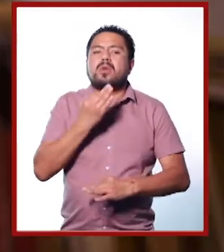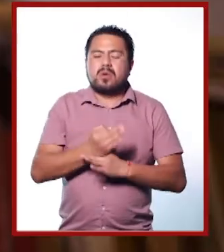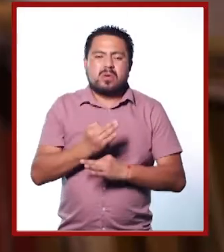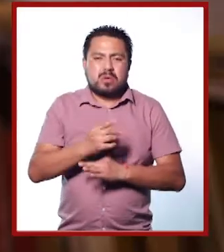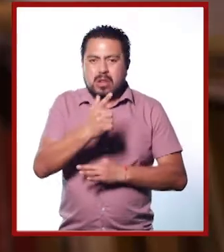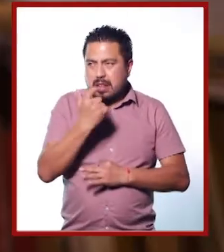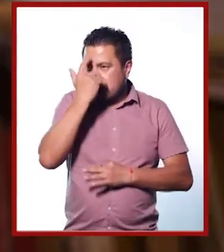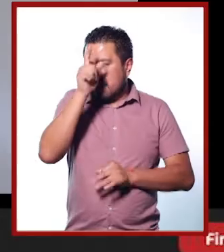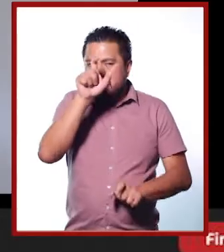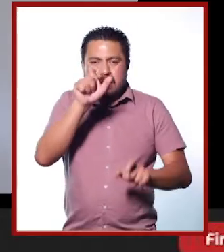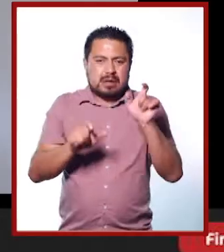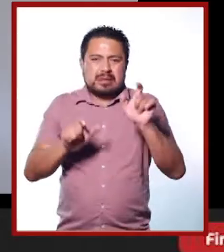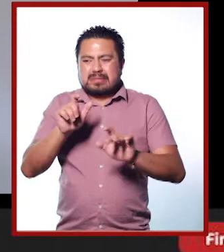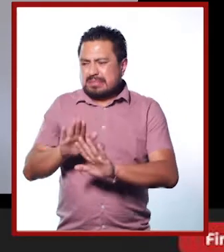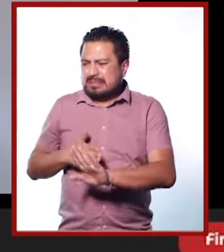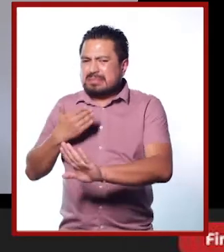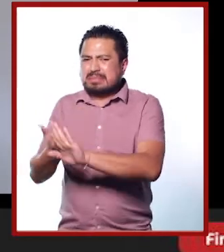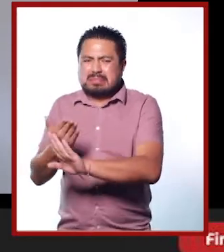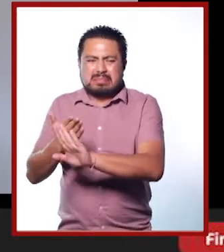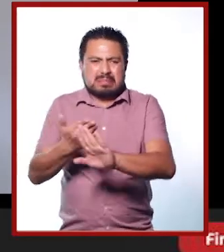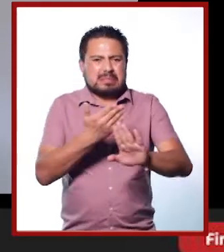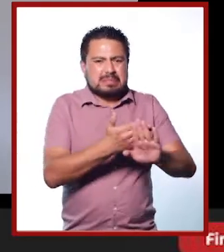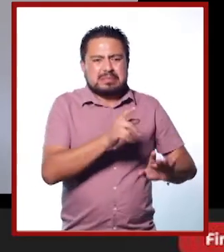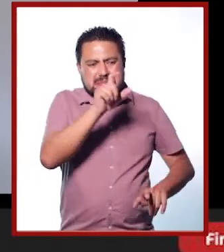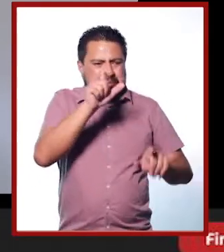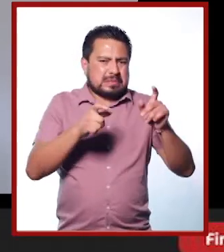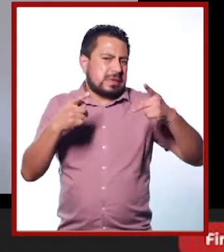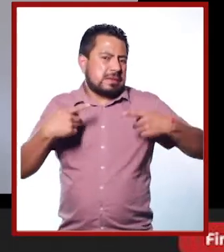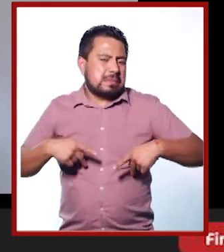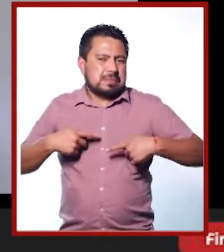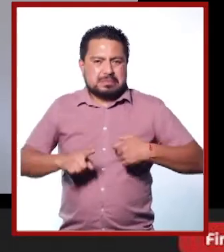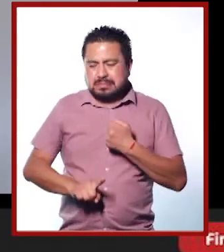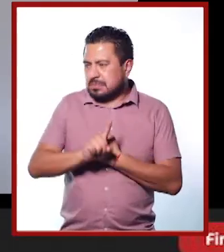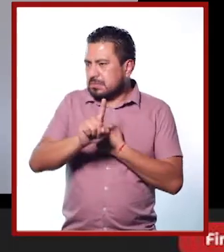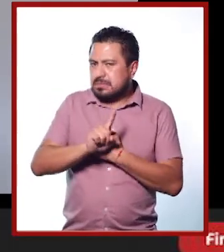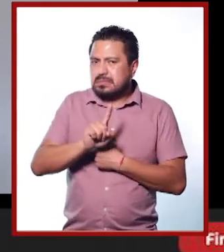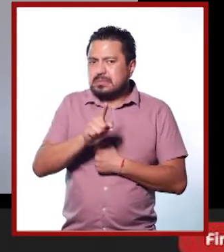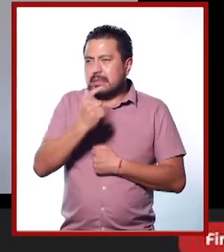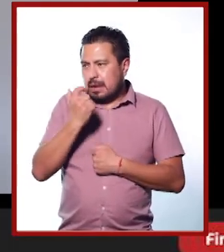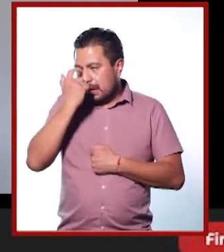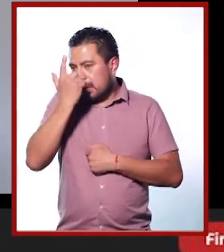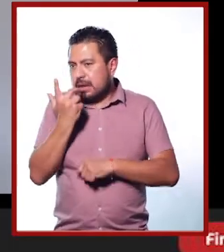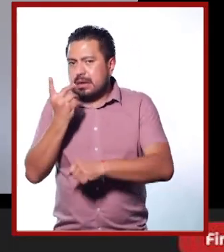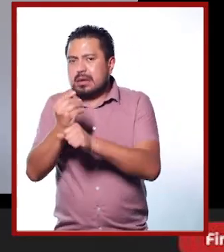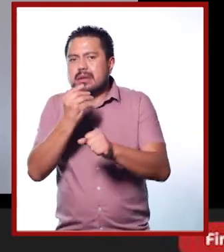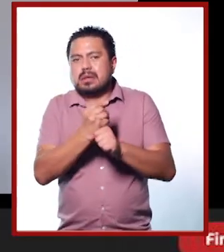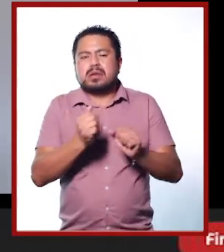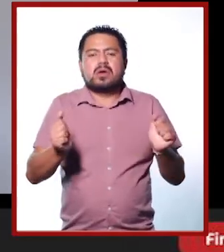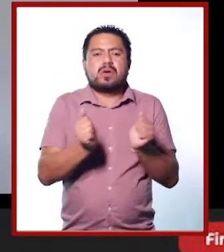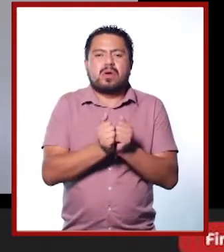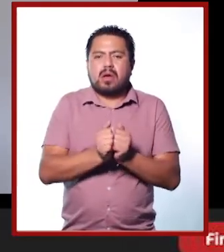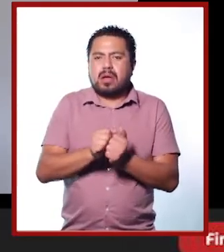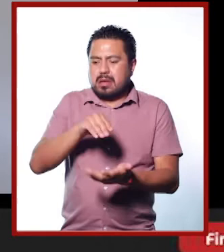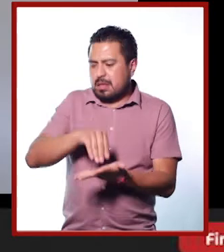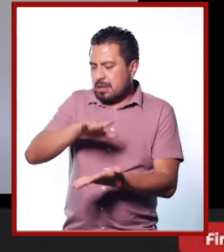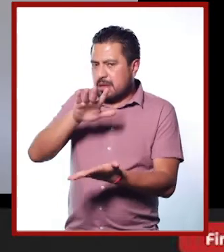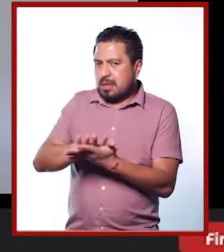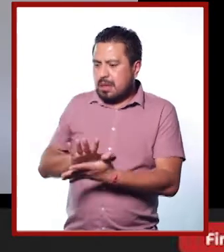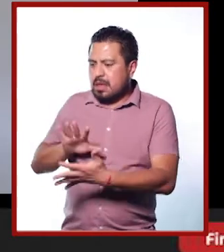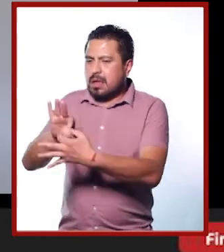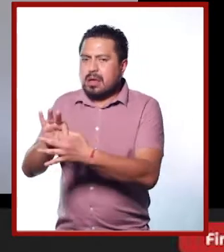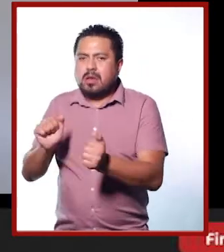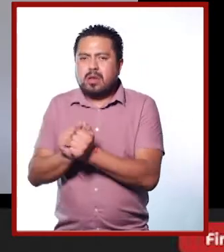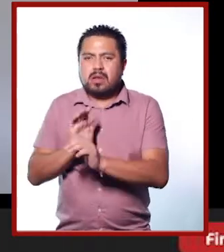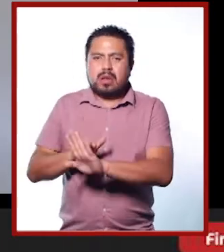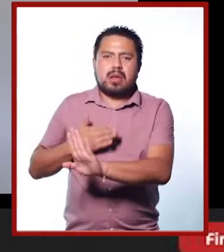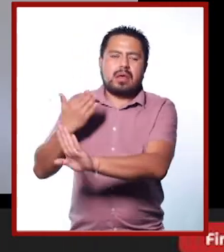Porque vamos creando el perfil del agresor, vamos creando el perfil de la víctima, vamos creando los que o sea, firman o